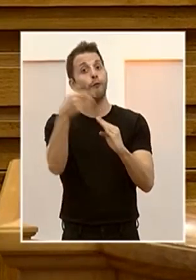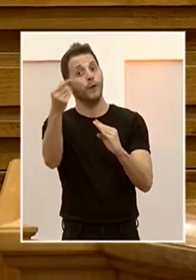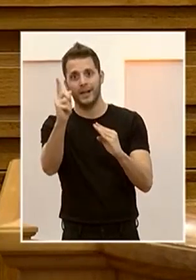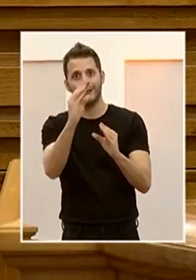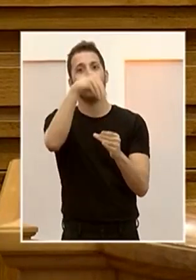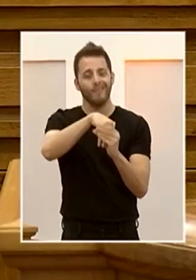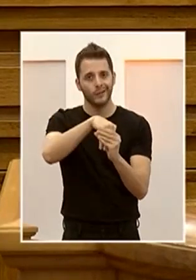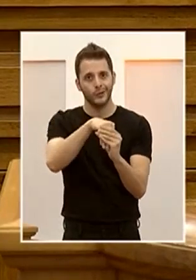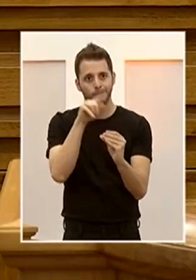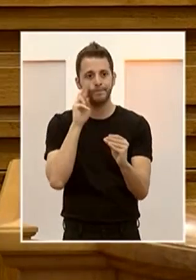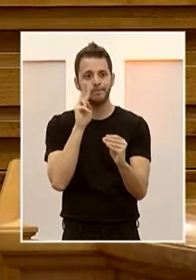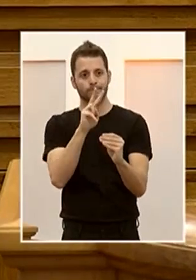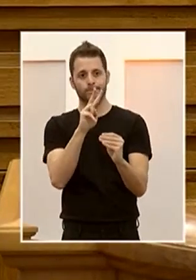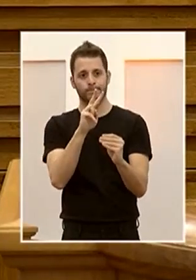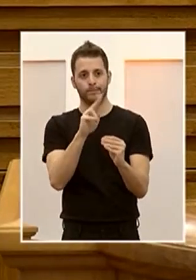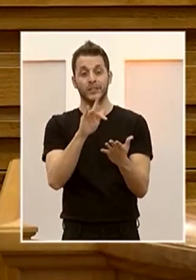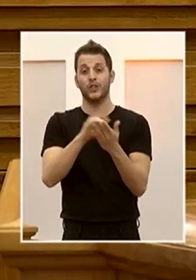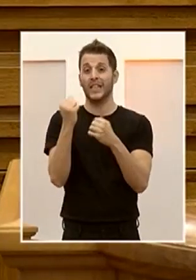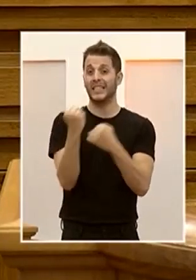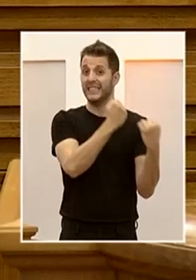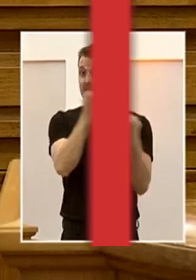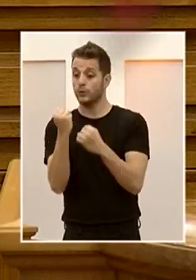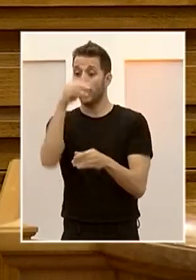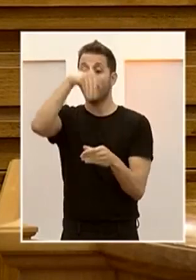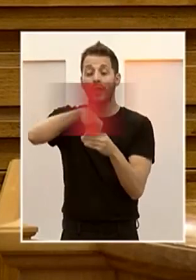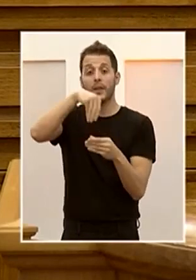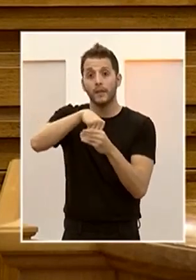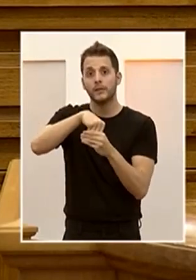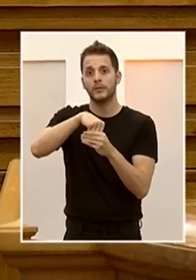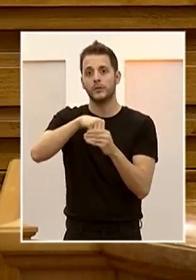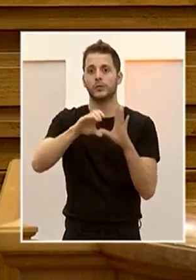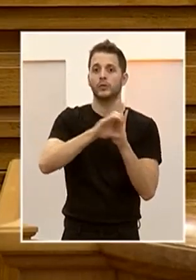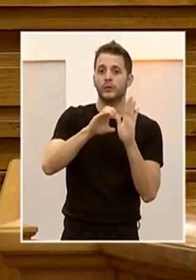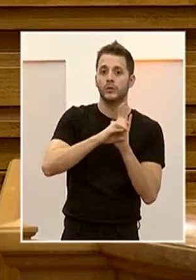Dentro de las propias instituciones que la legislación y la Constitución amparan.